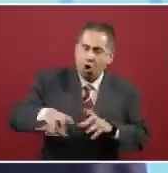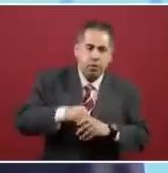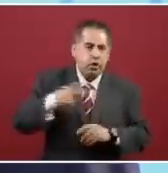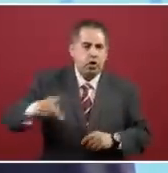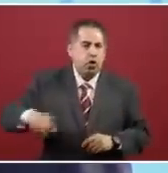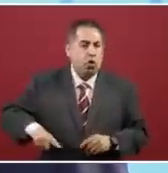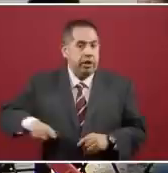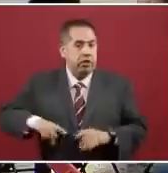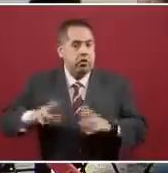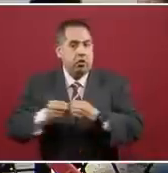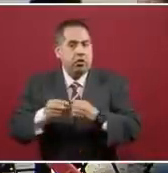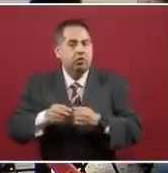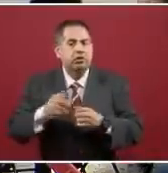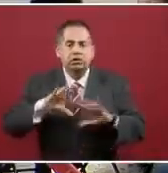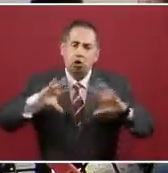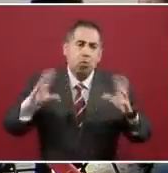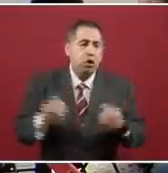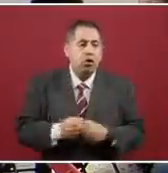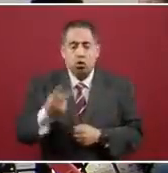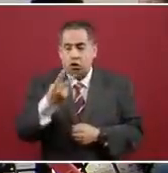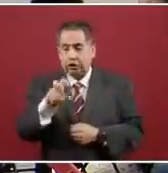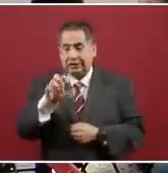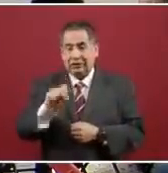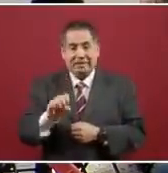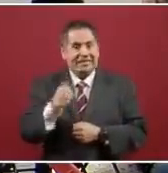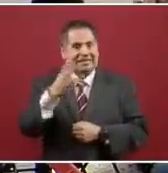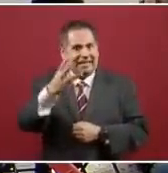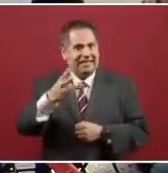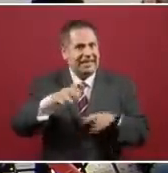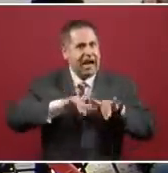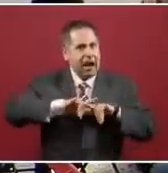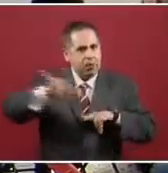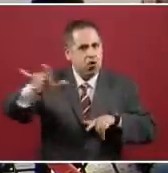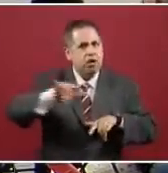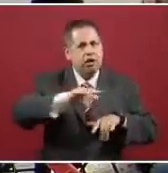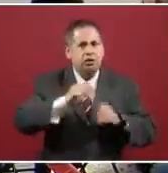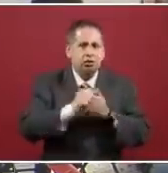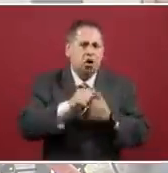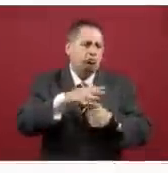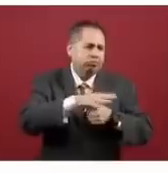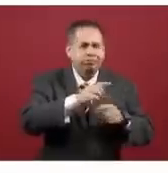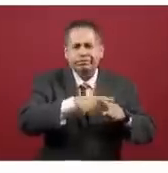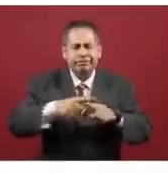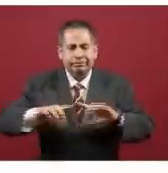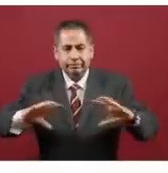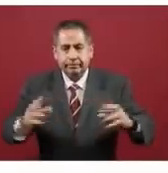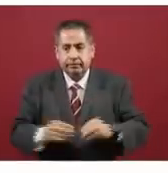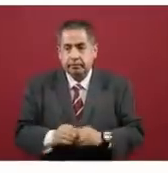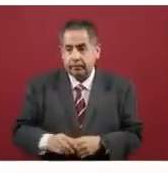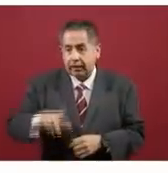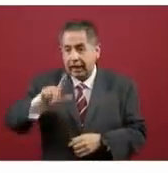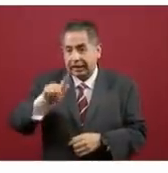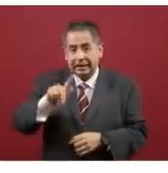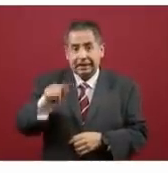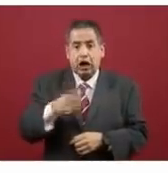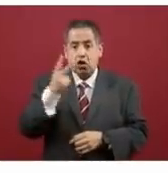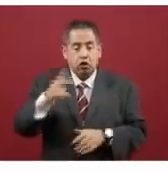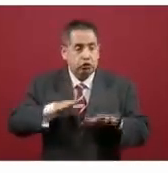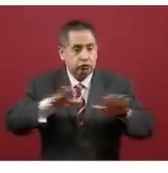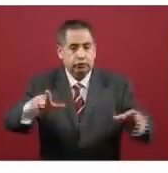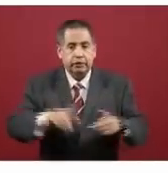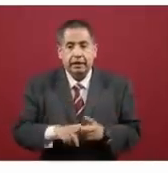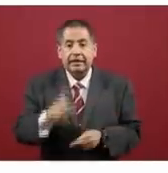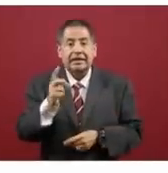que son 263 en total. De estas 263, se identificaron 72 aeronaves,